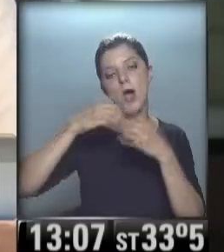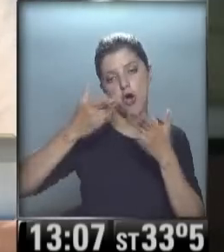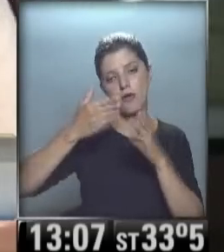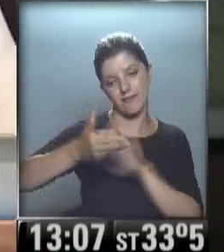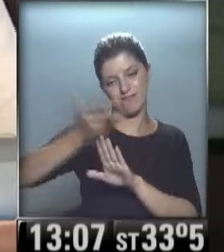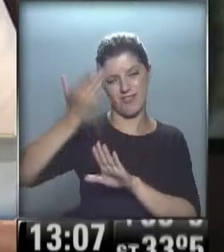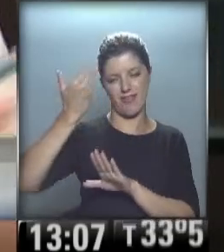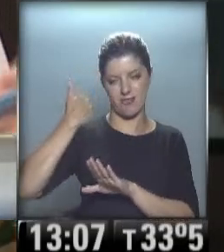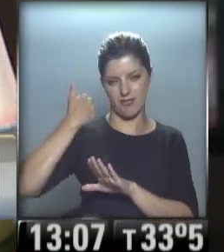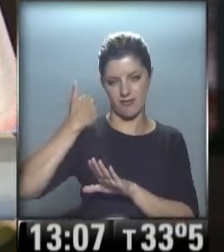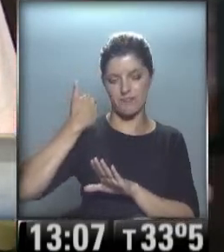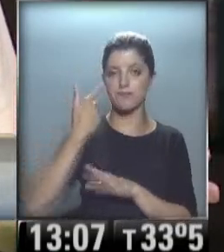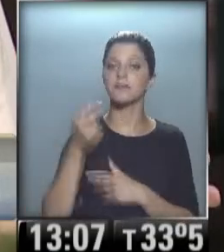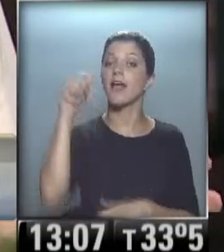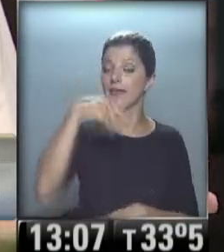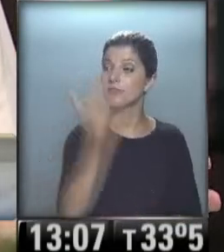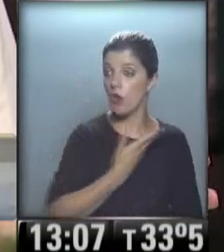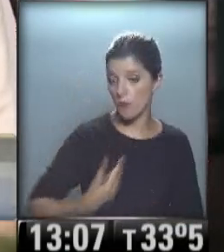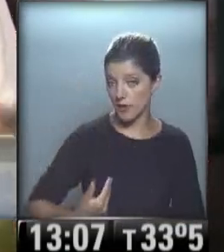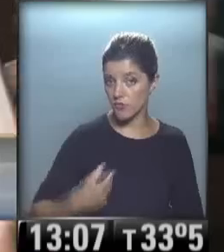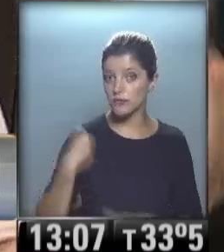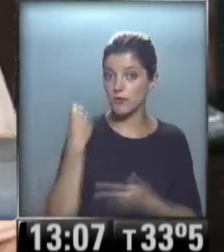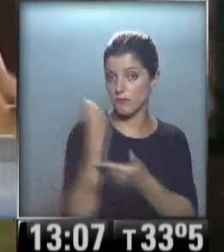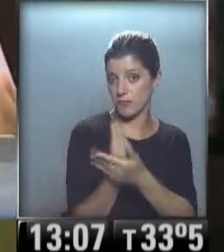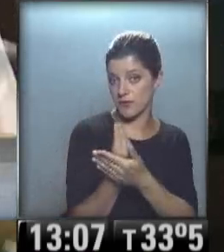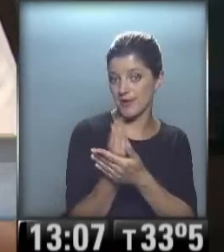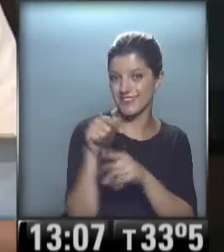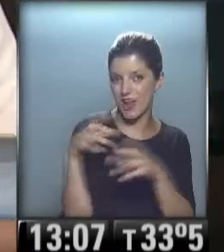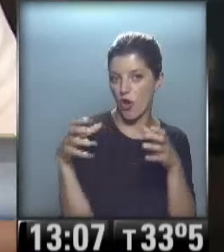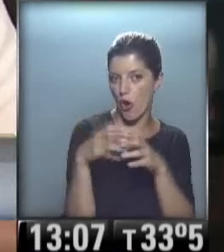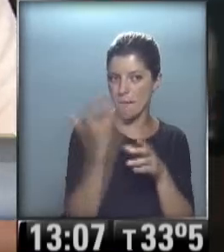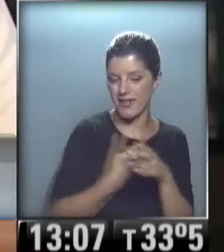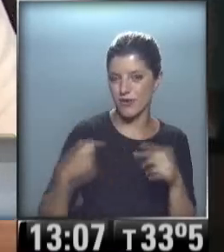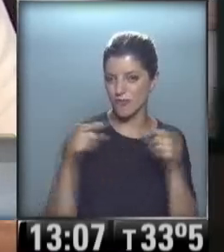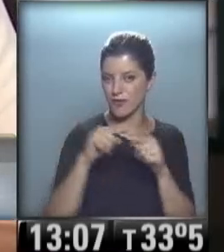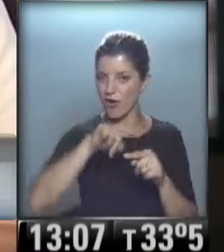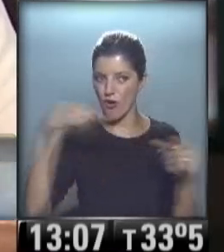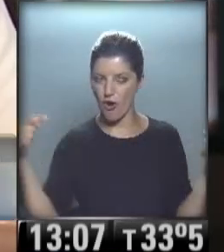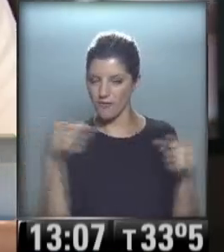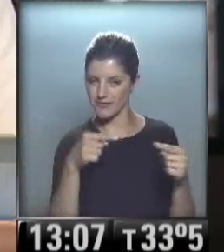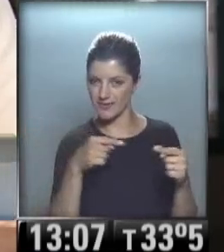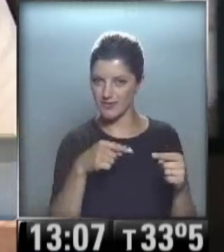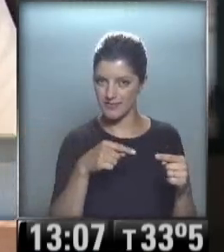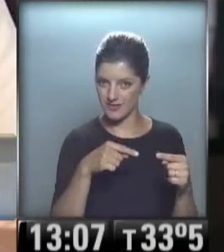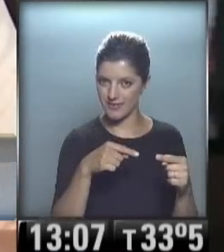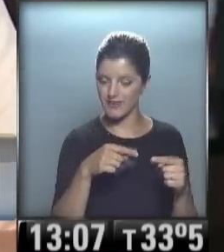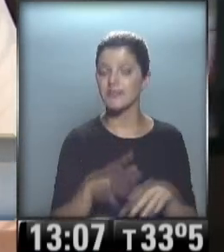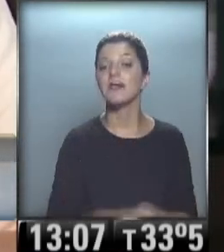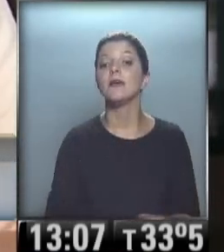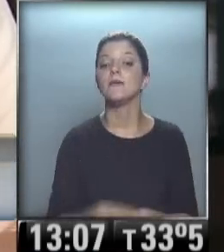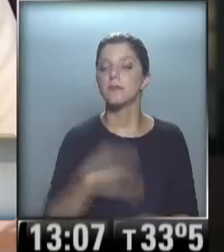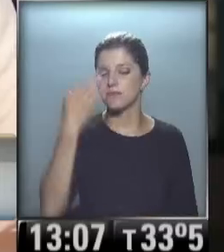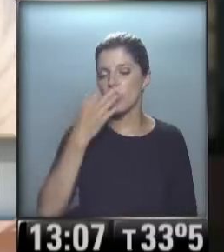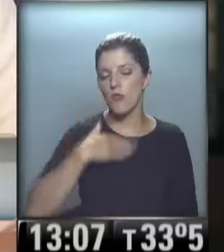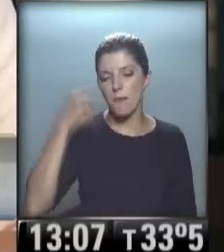con un antecesor que es el gobierno opositor no pasaba en los otros casos donde siempre había estado la concertación no y realmente creo que sí